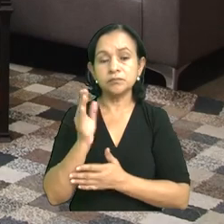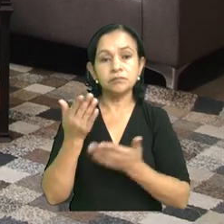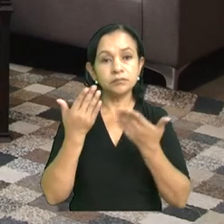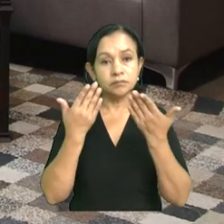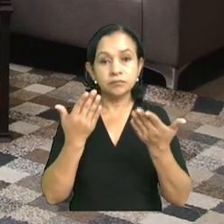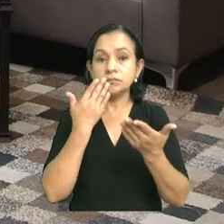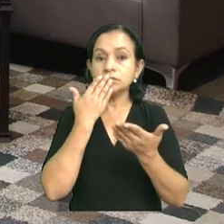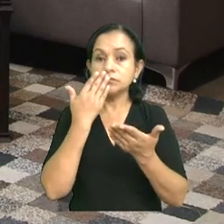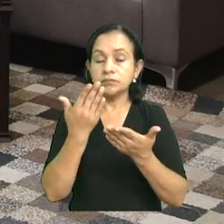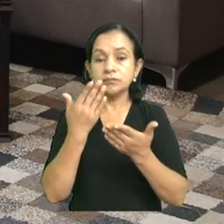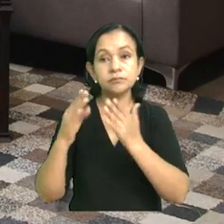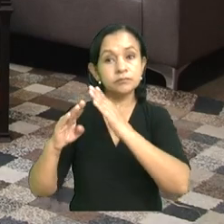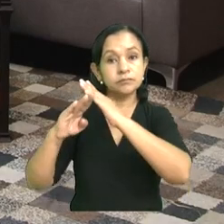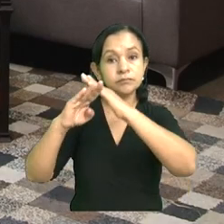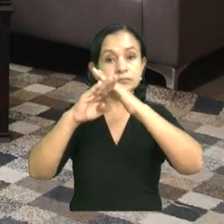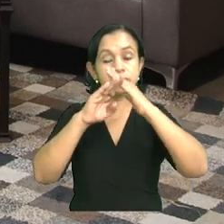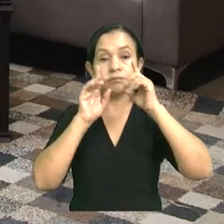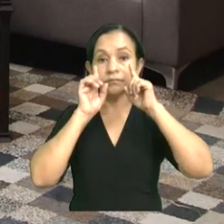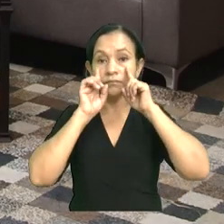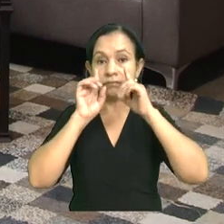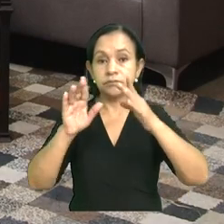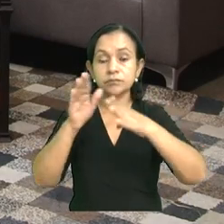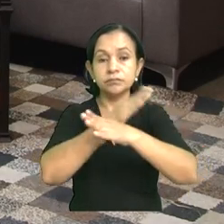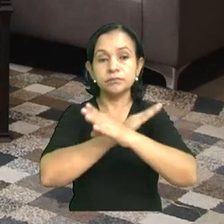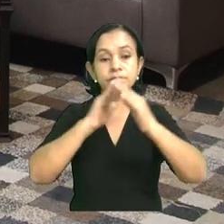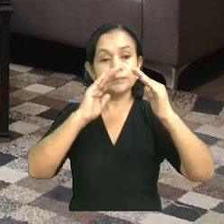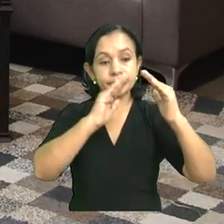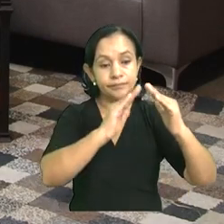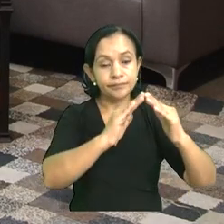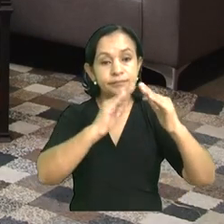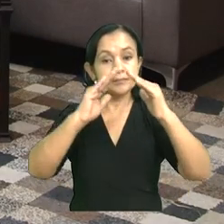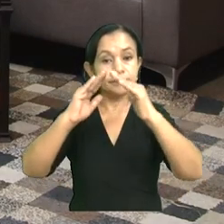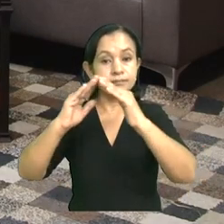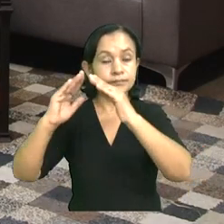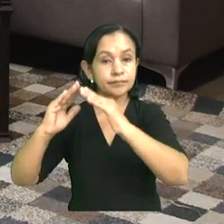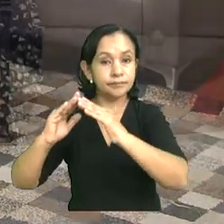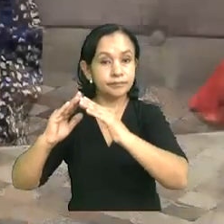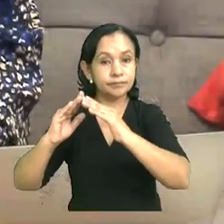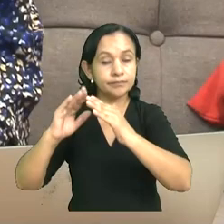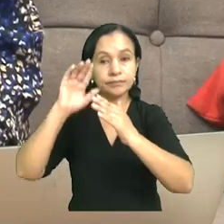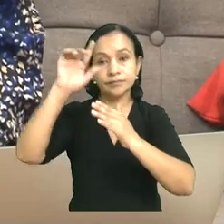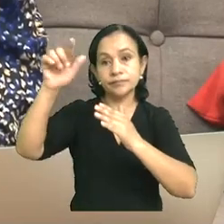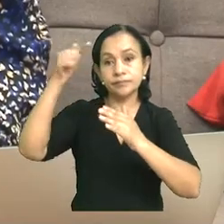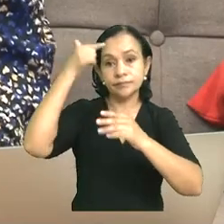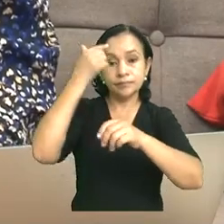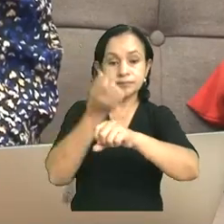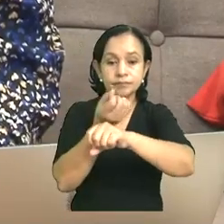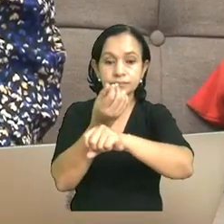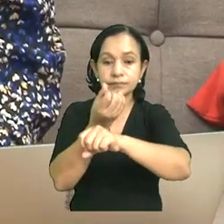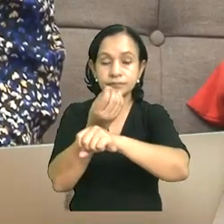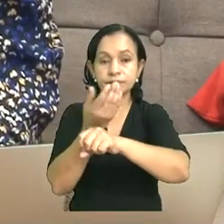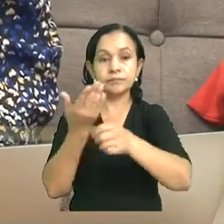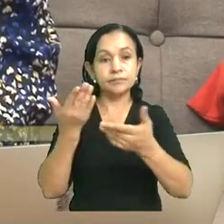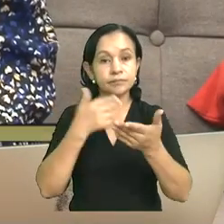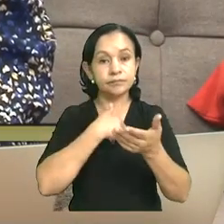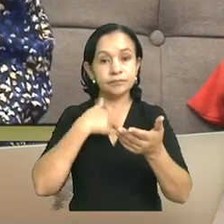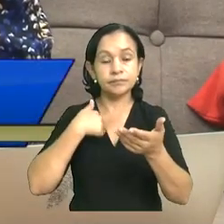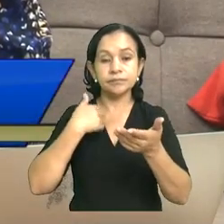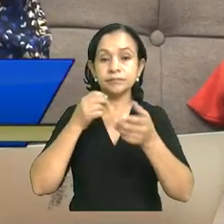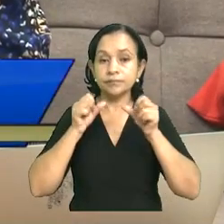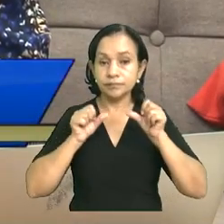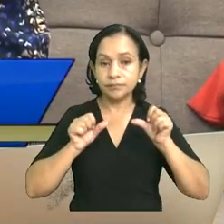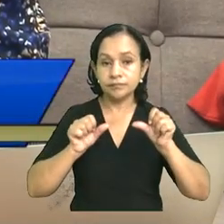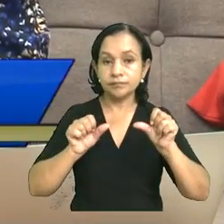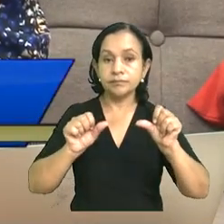que ver con lo de la mitigación es lo que ya hablábamos de las viviendas. Y ahorita pues los gobiernos locales están en función también de